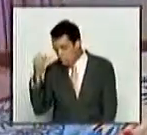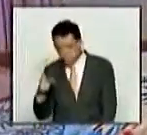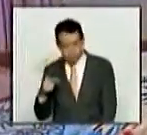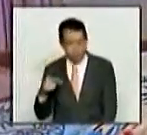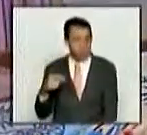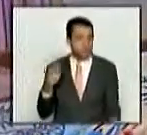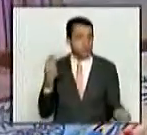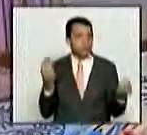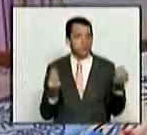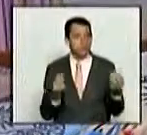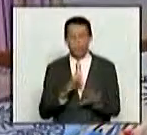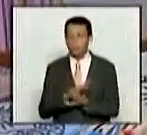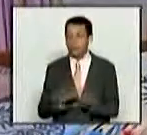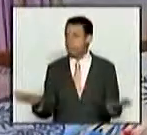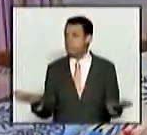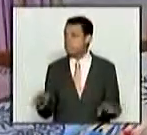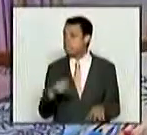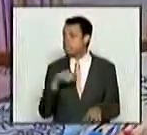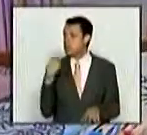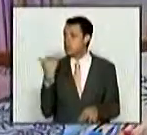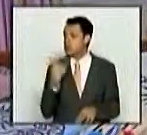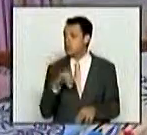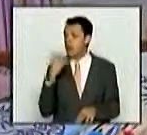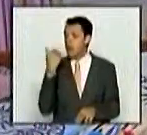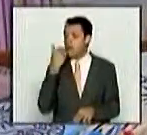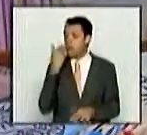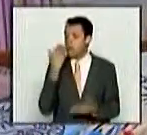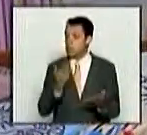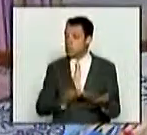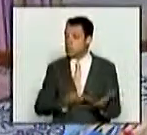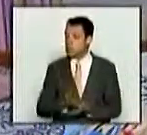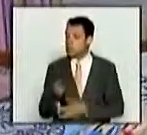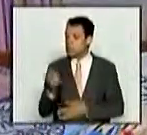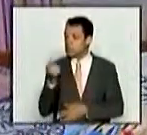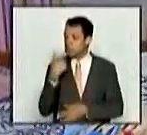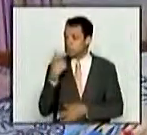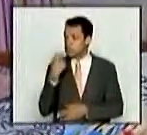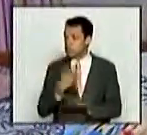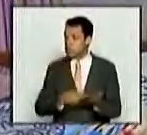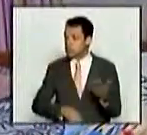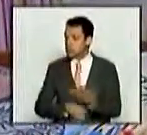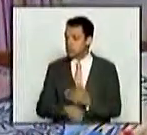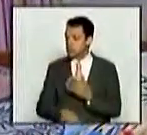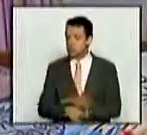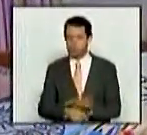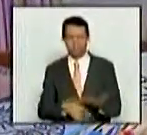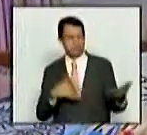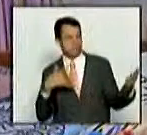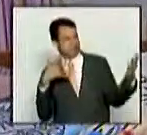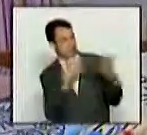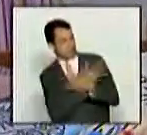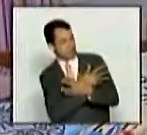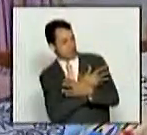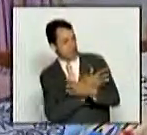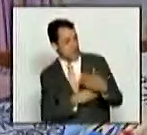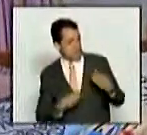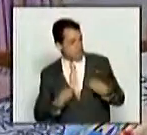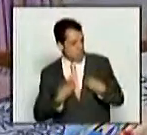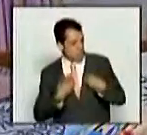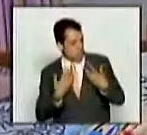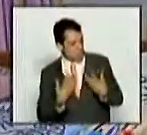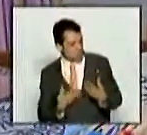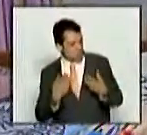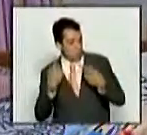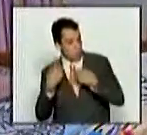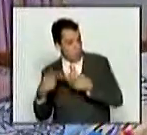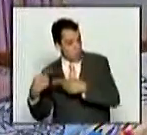no se le puede hacer nada. Tiene que tomar el tratamiento el resto de la vida. Y el paciente dice, pues que quiero buscar otra